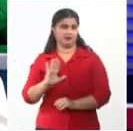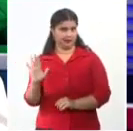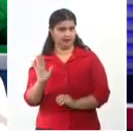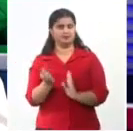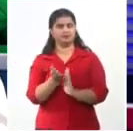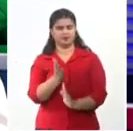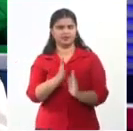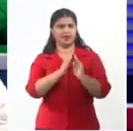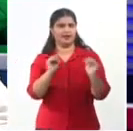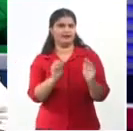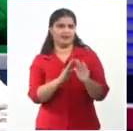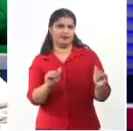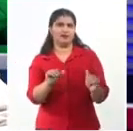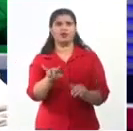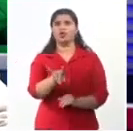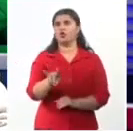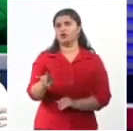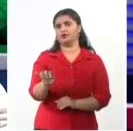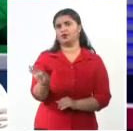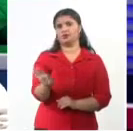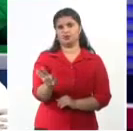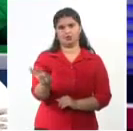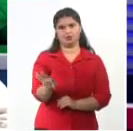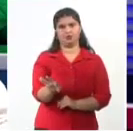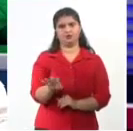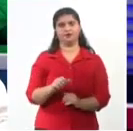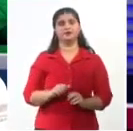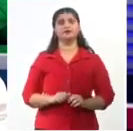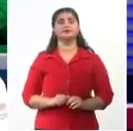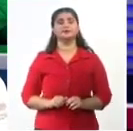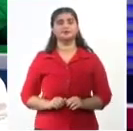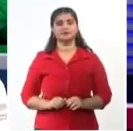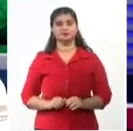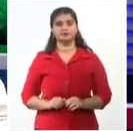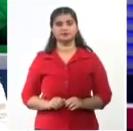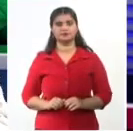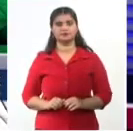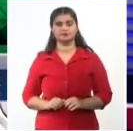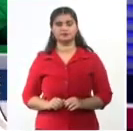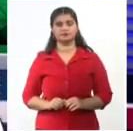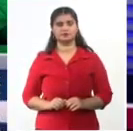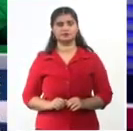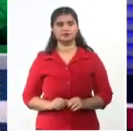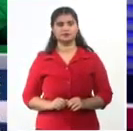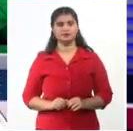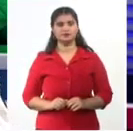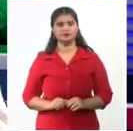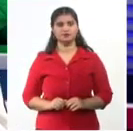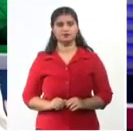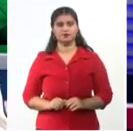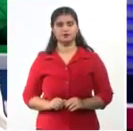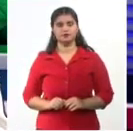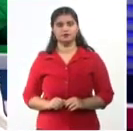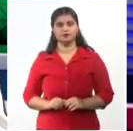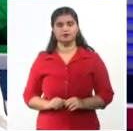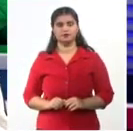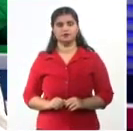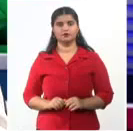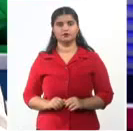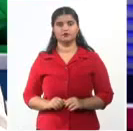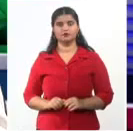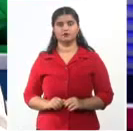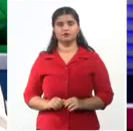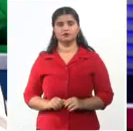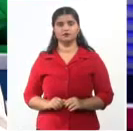que se han recuperado de la enfermedad. Yo me voy a atrever a darle, no voy a mortificar a